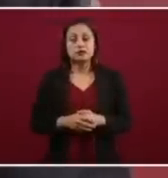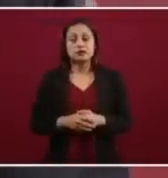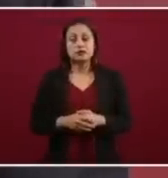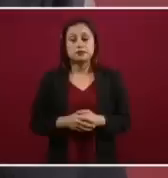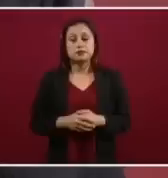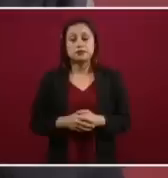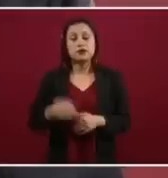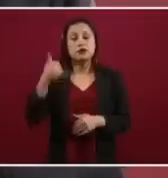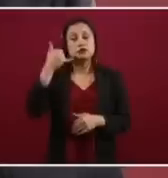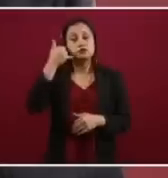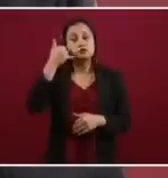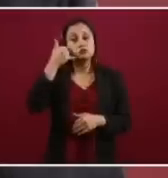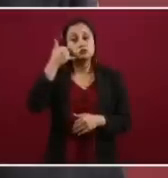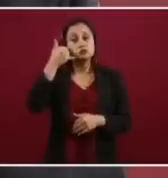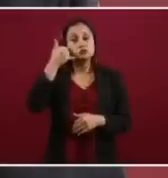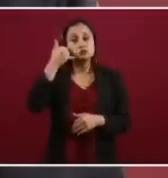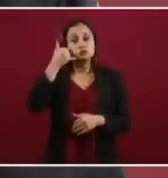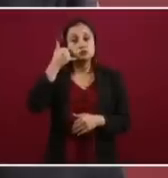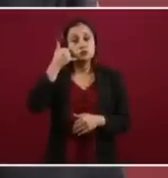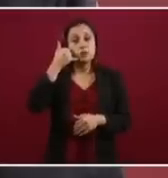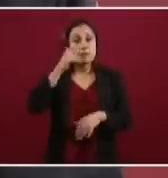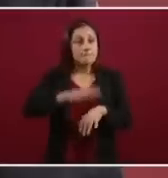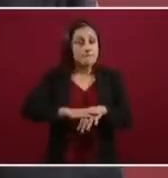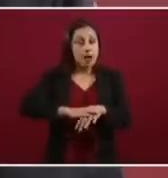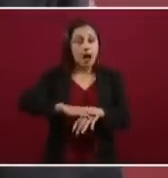el teléfono,